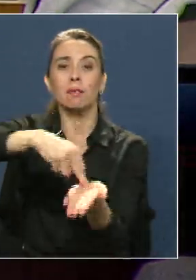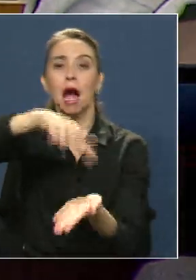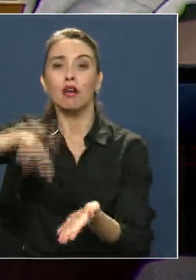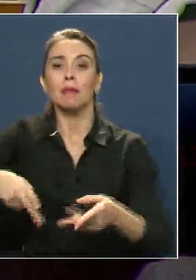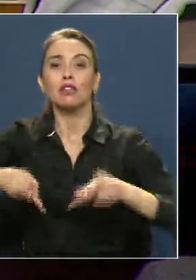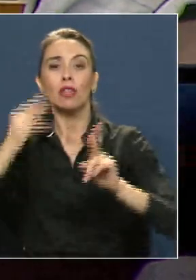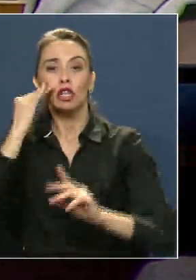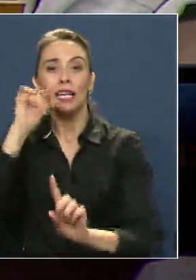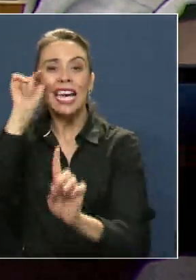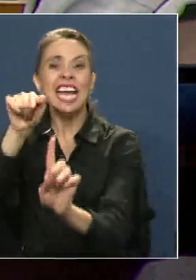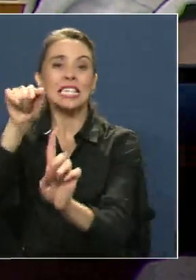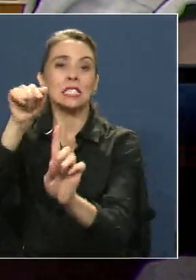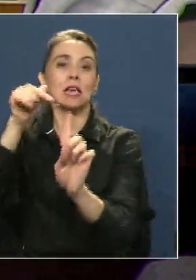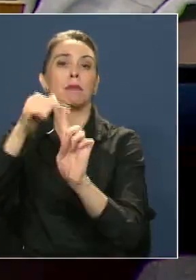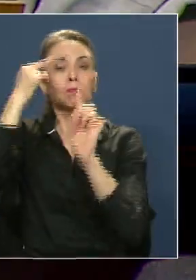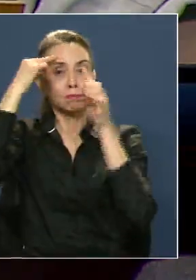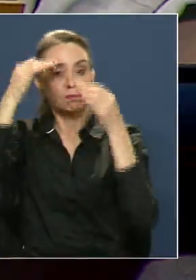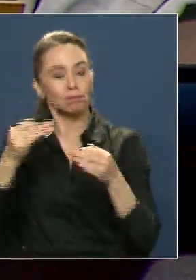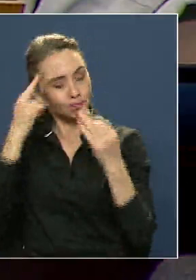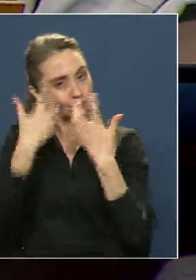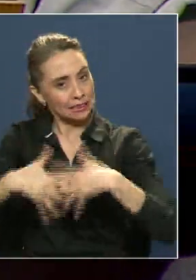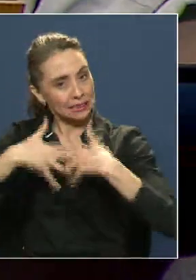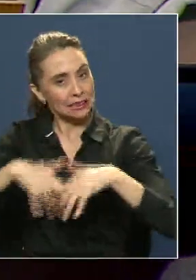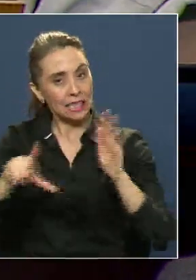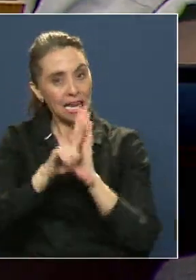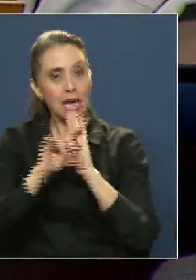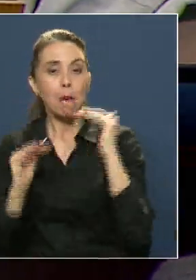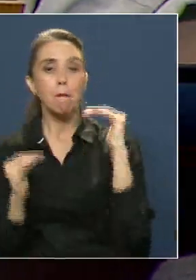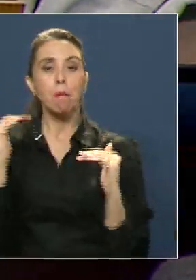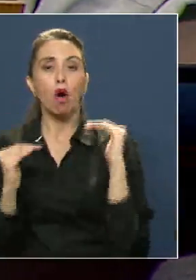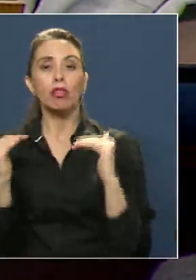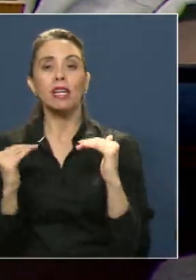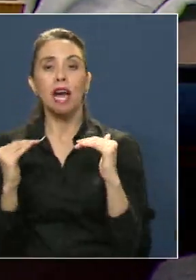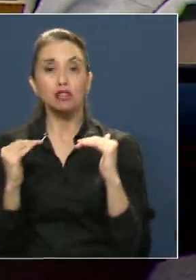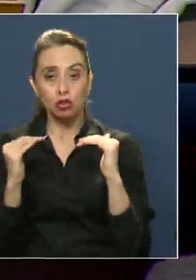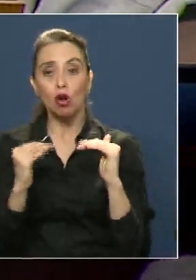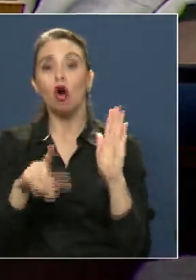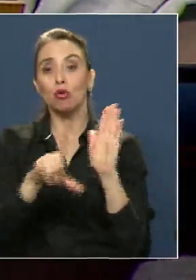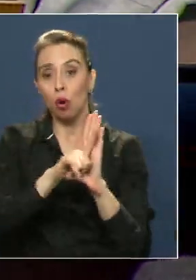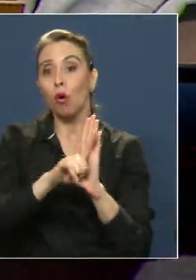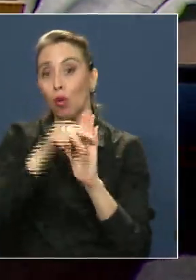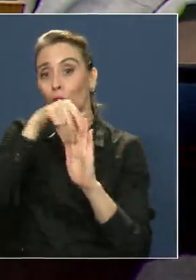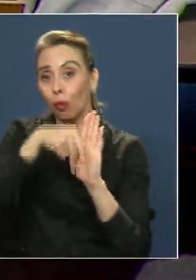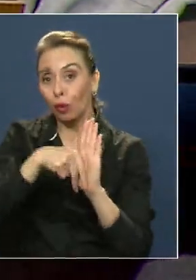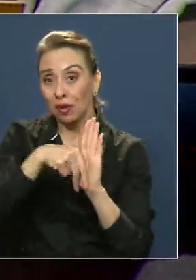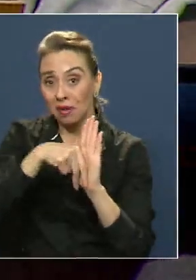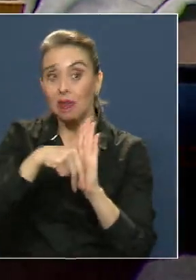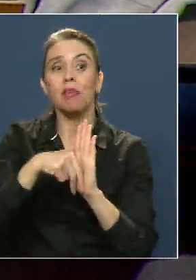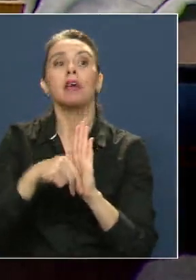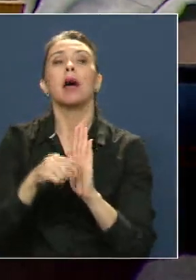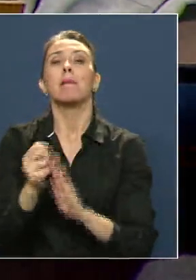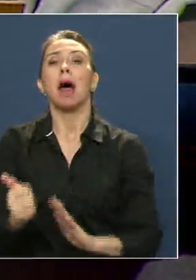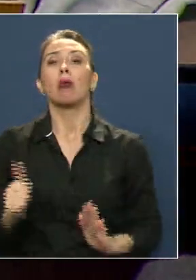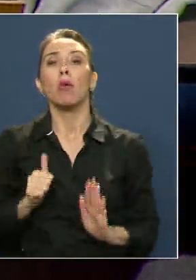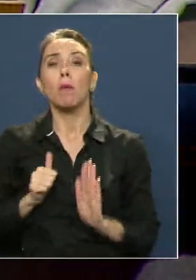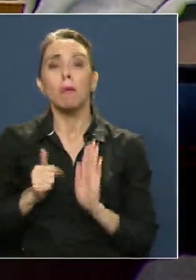Niño. Eso es un razonamiento jurídico, una ponderación jurídica buscando un punto desde el cual hacer contar la efectividad de la